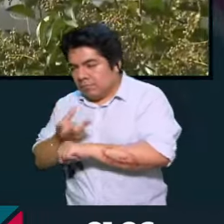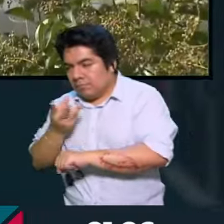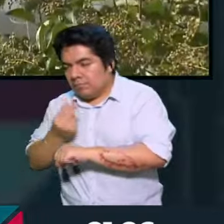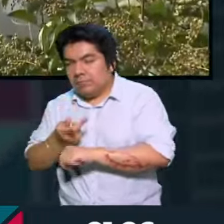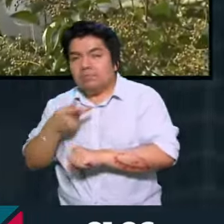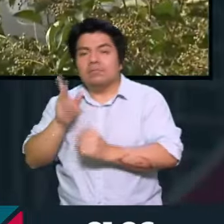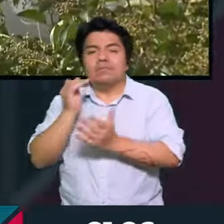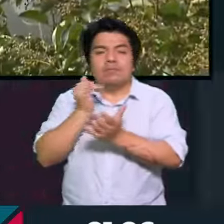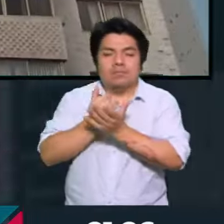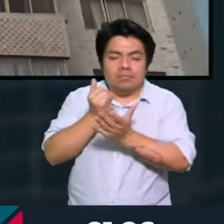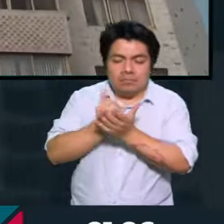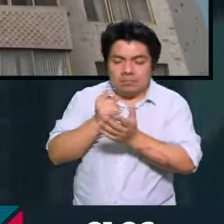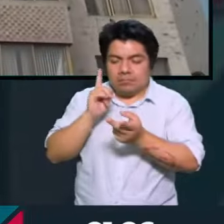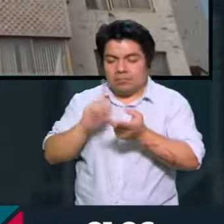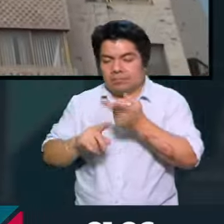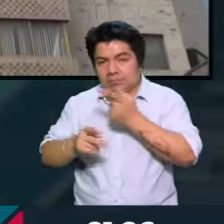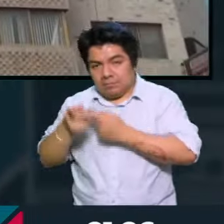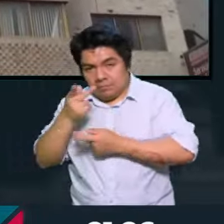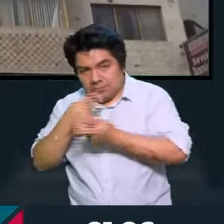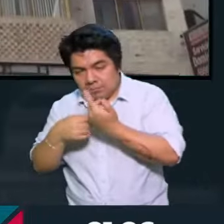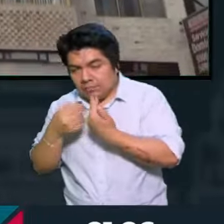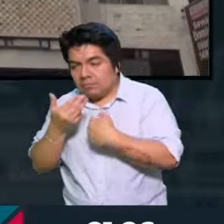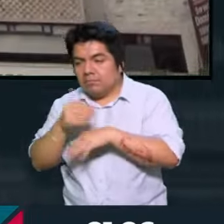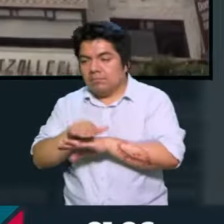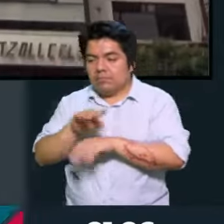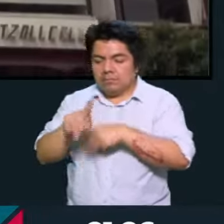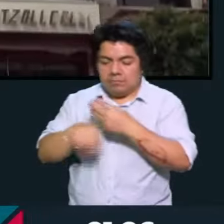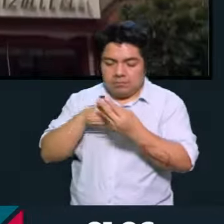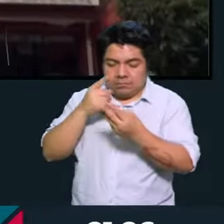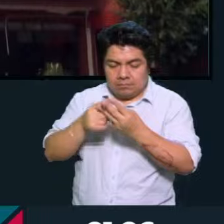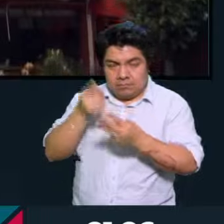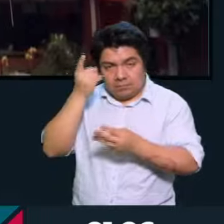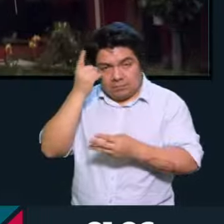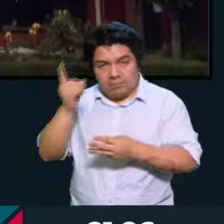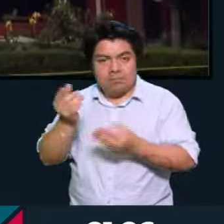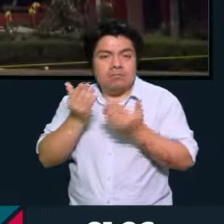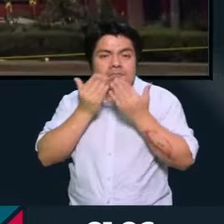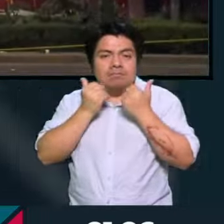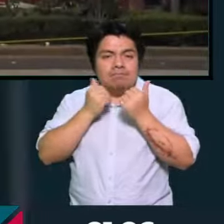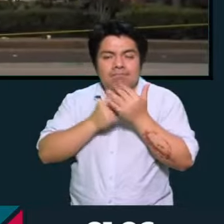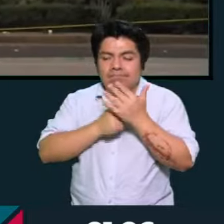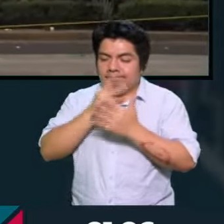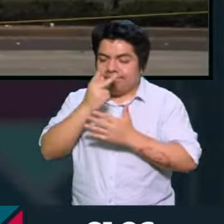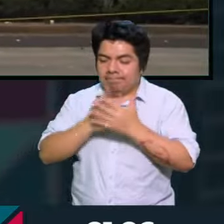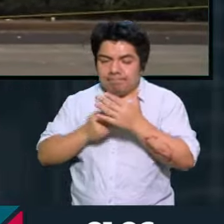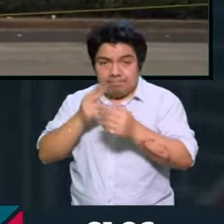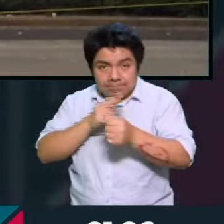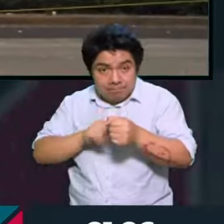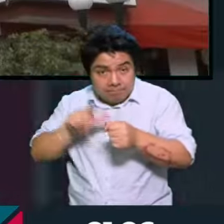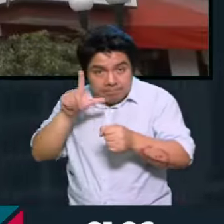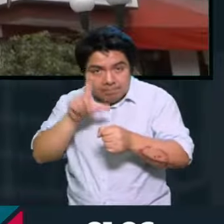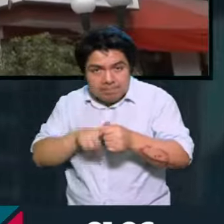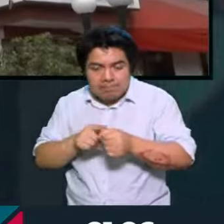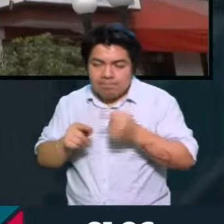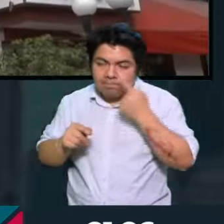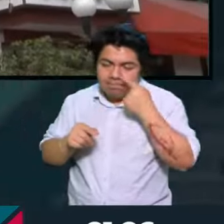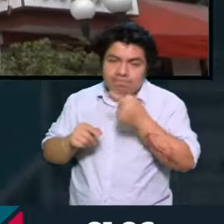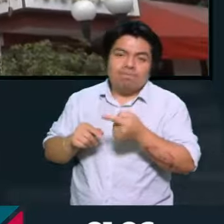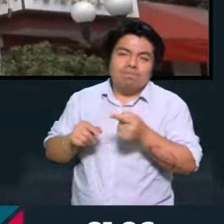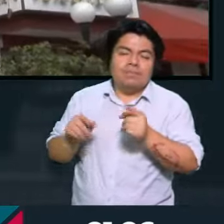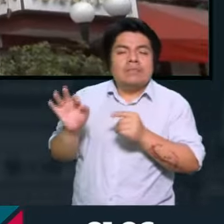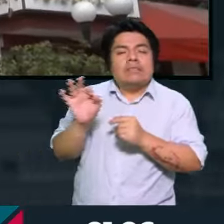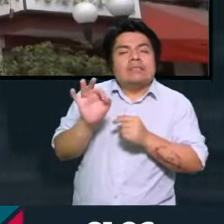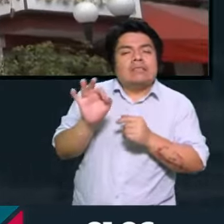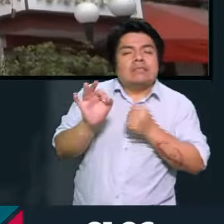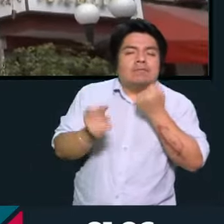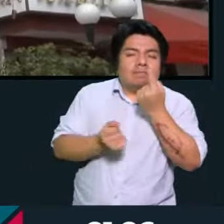con créditos bancarios a propietarios y no con estos programas sociales donde son, digamos,